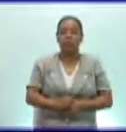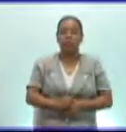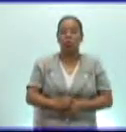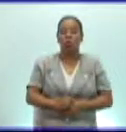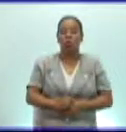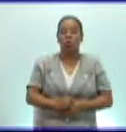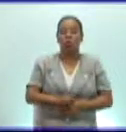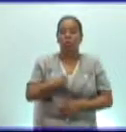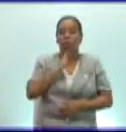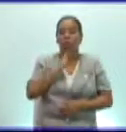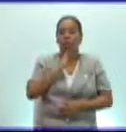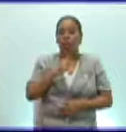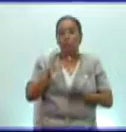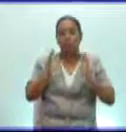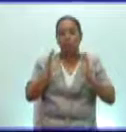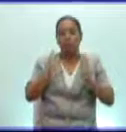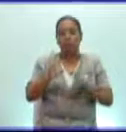hidroxilo.